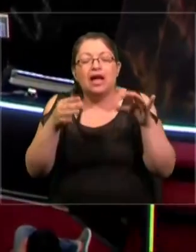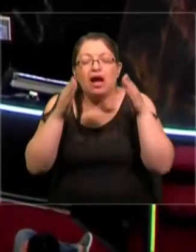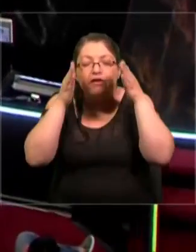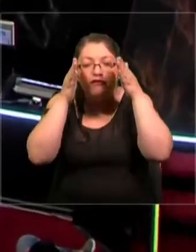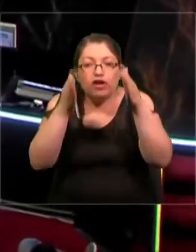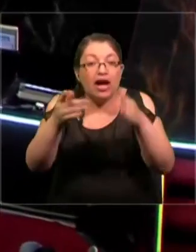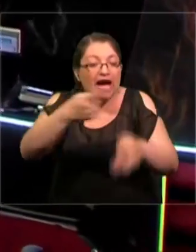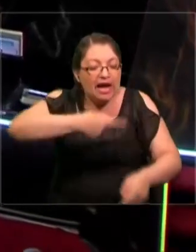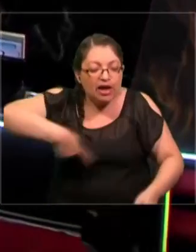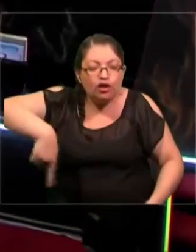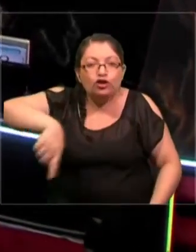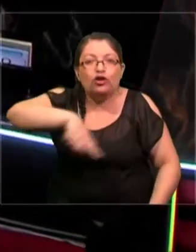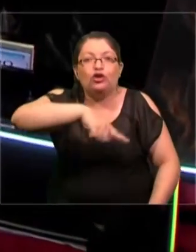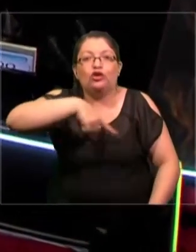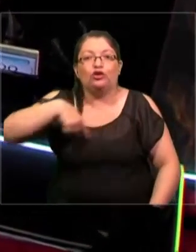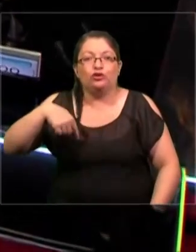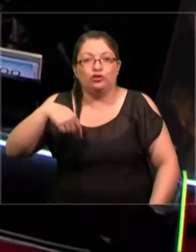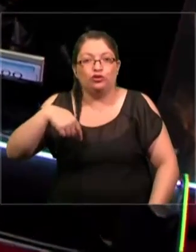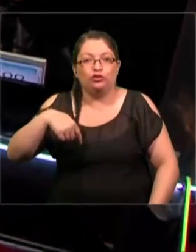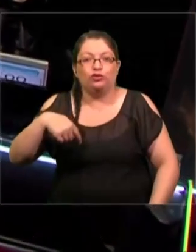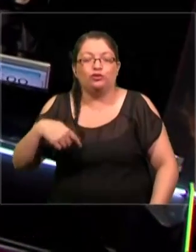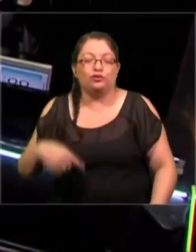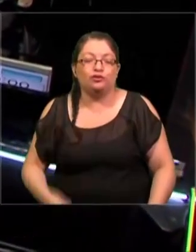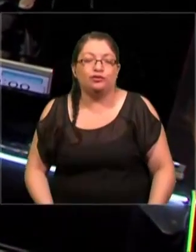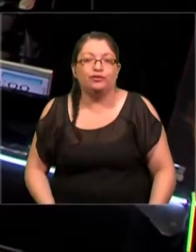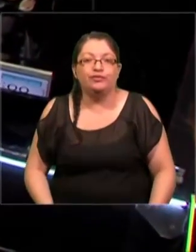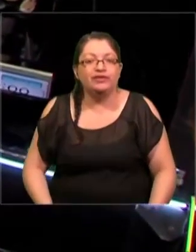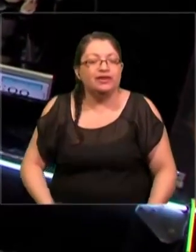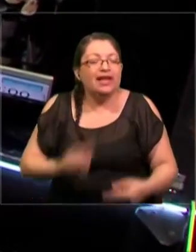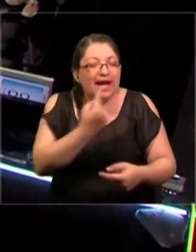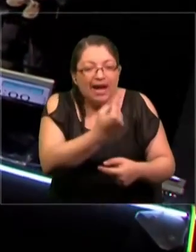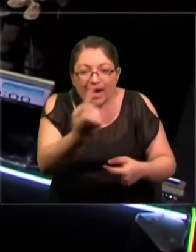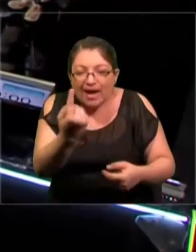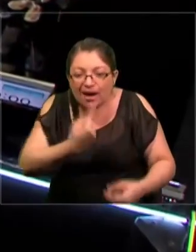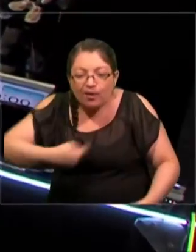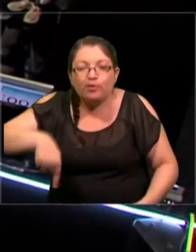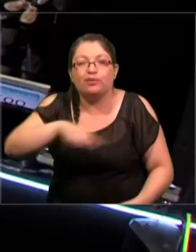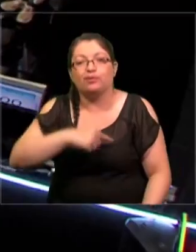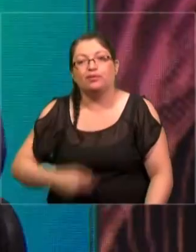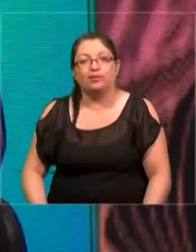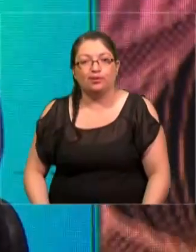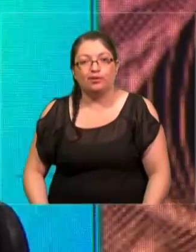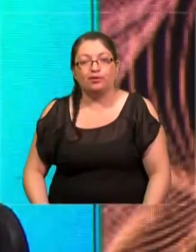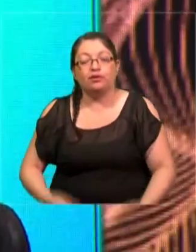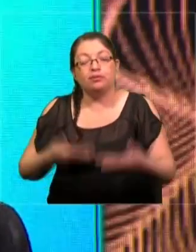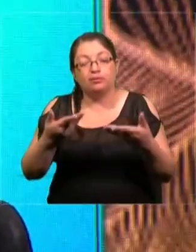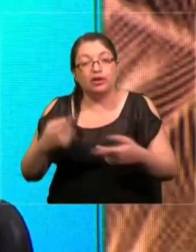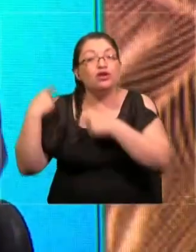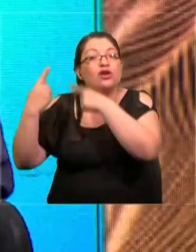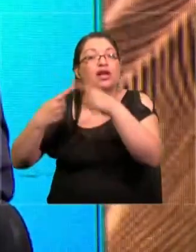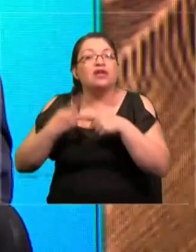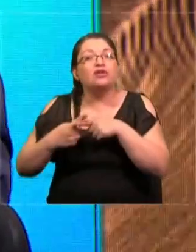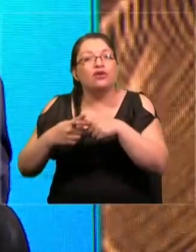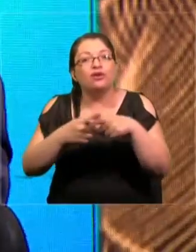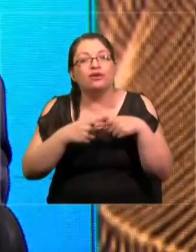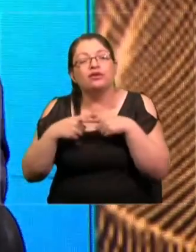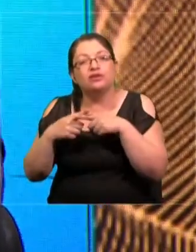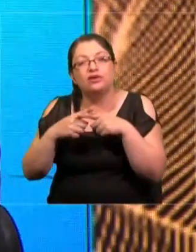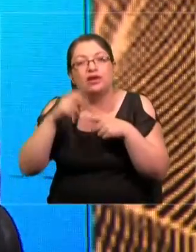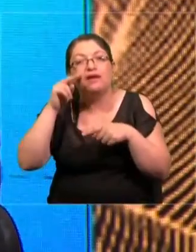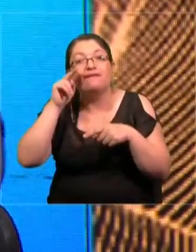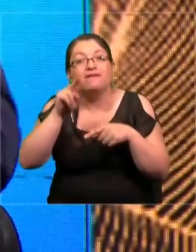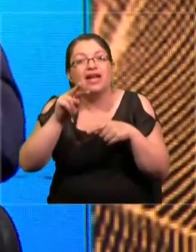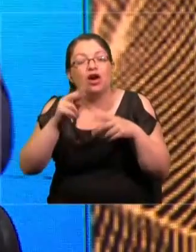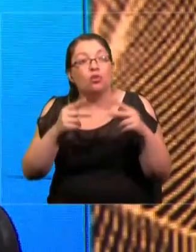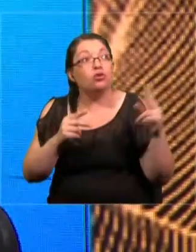mismos, aquí mismo, dentro de cada uno de nosotros. Por eso la historia social mira desde abajo